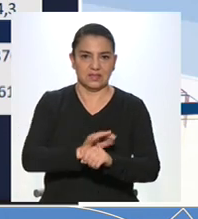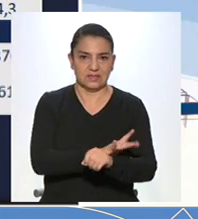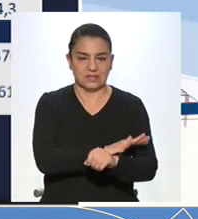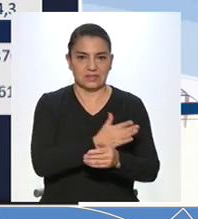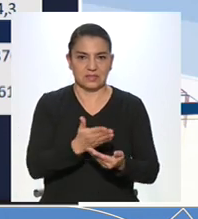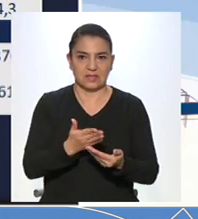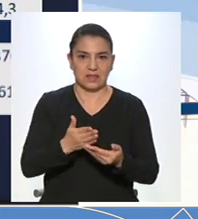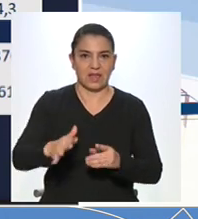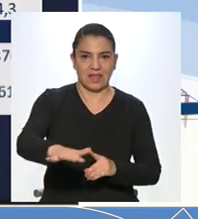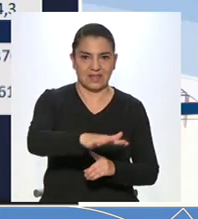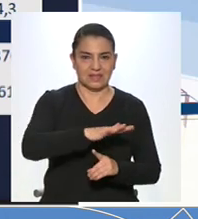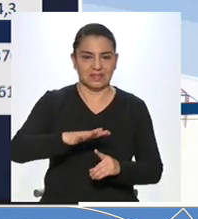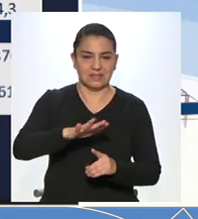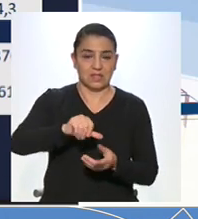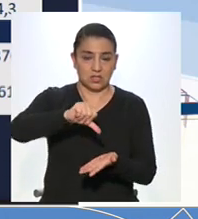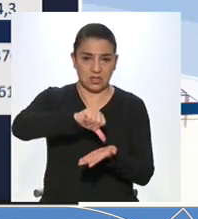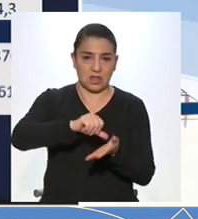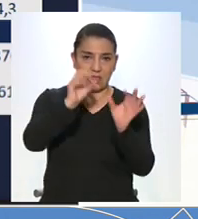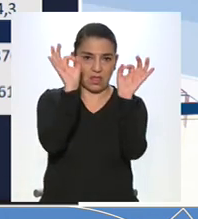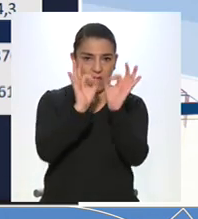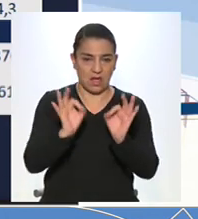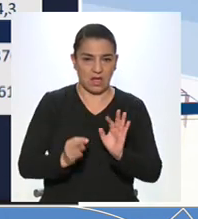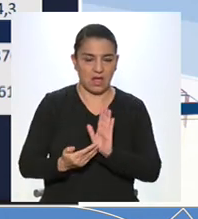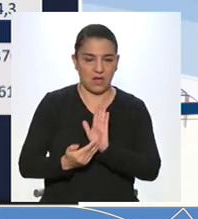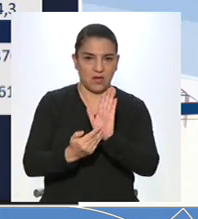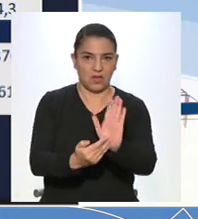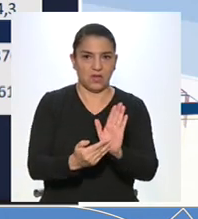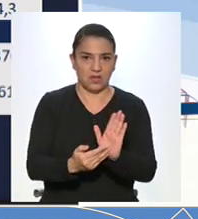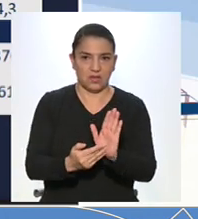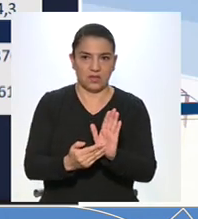En el escenario central que acabo de describirles